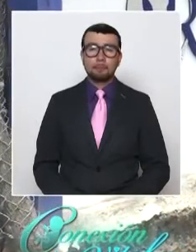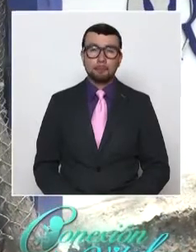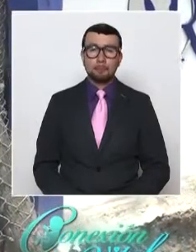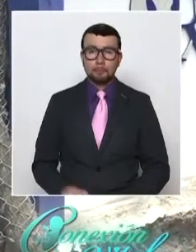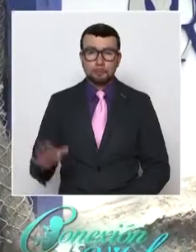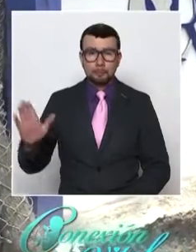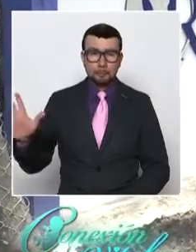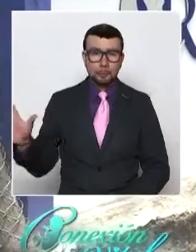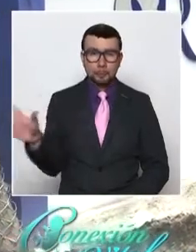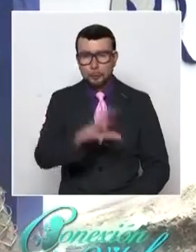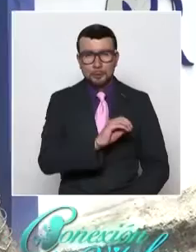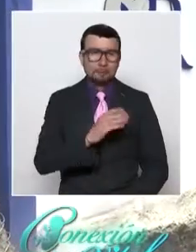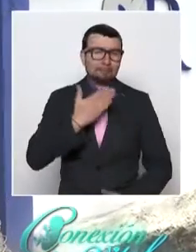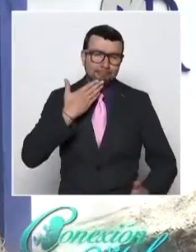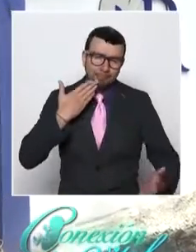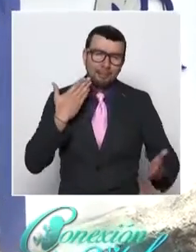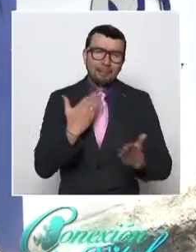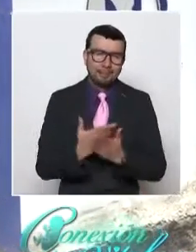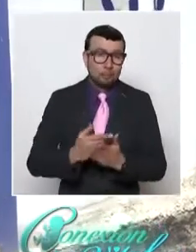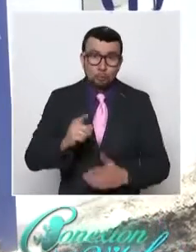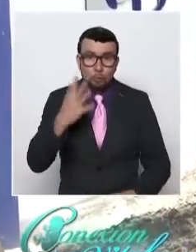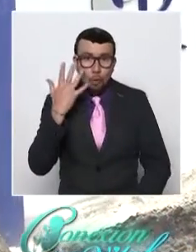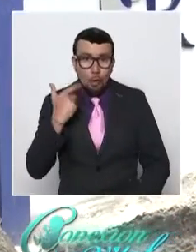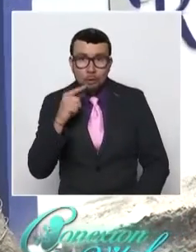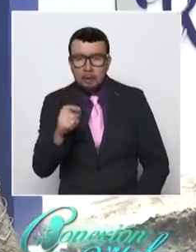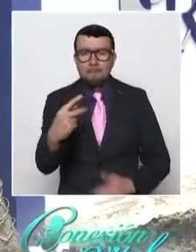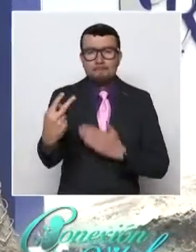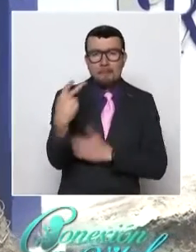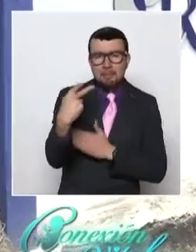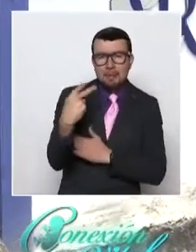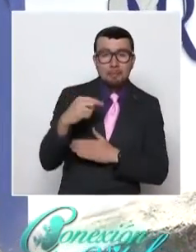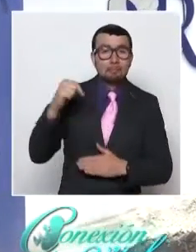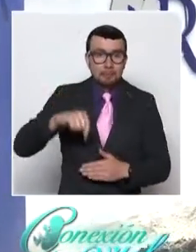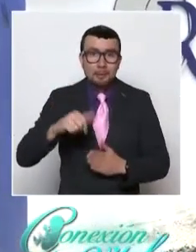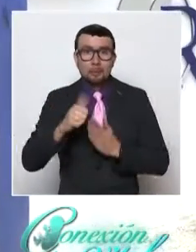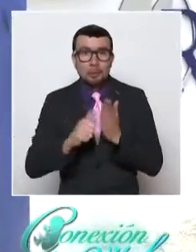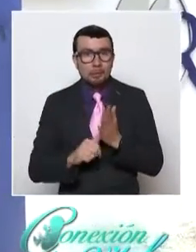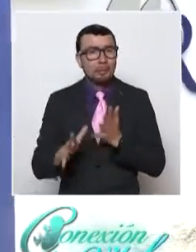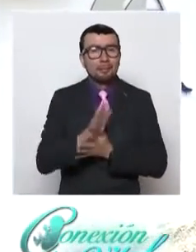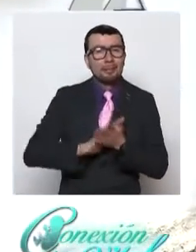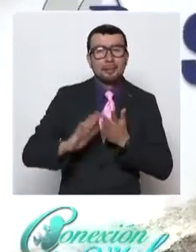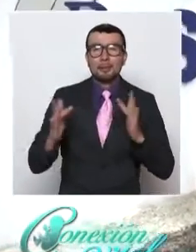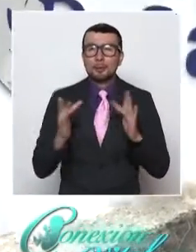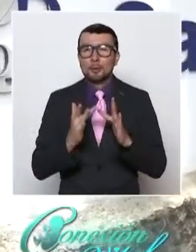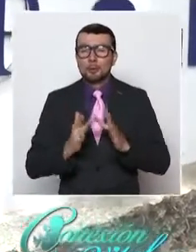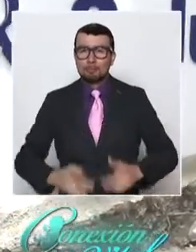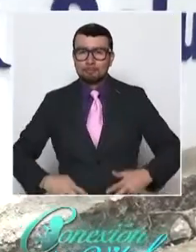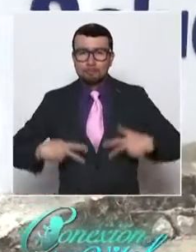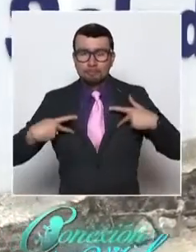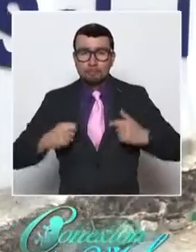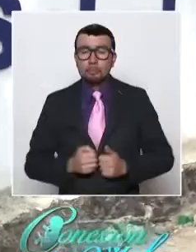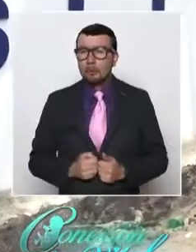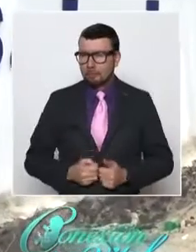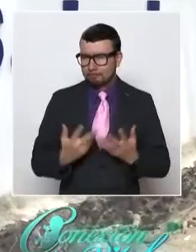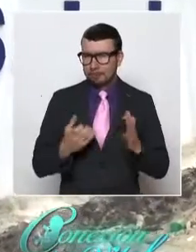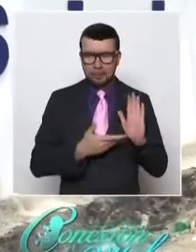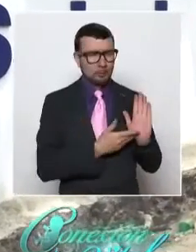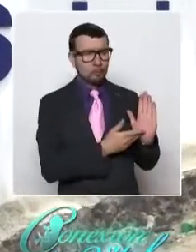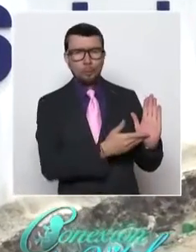A todos ustedes agradecerles cada día por estar con nosotros en un programa más de Conexión Vital. Quiero mostrarles a